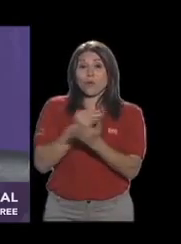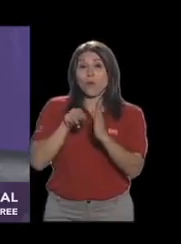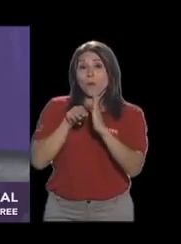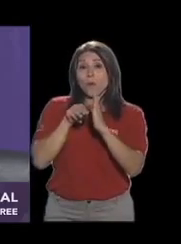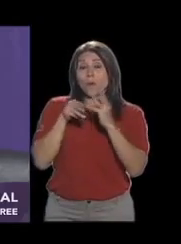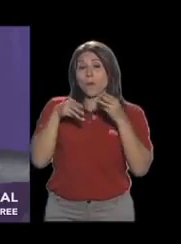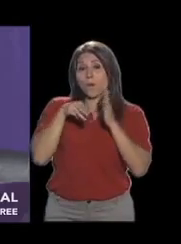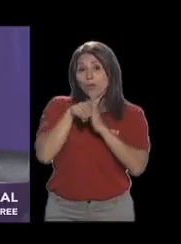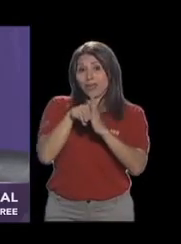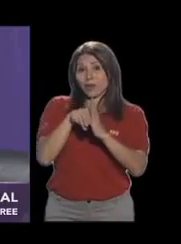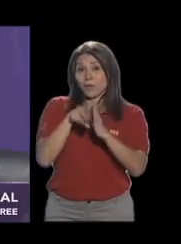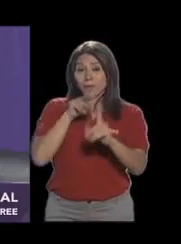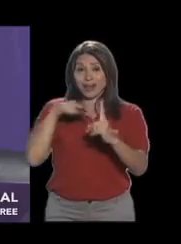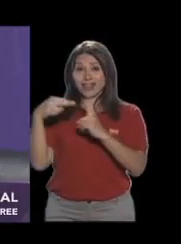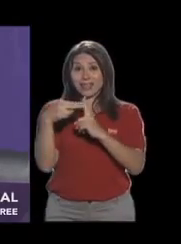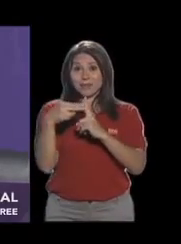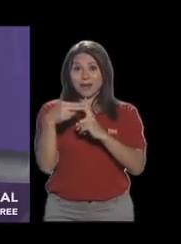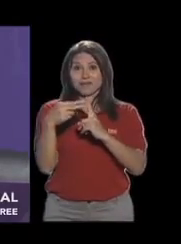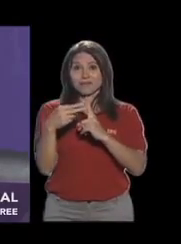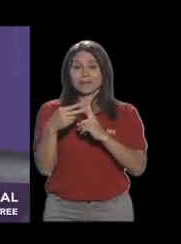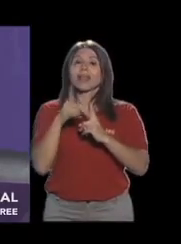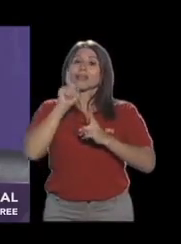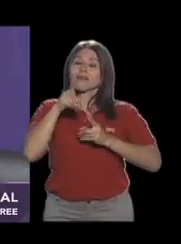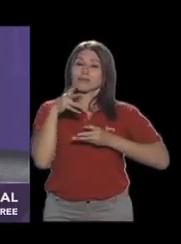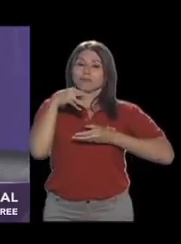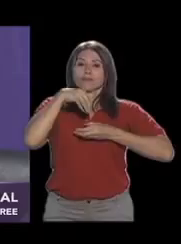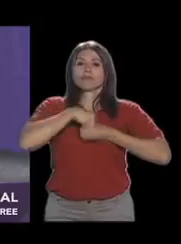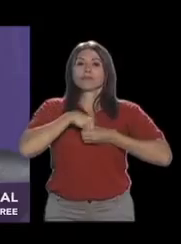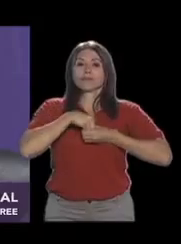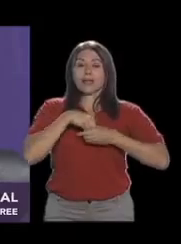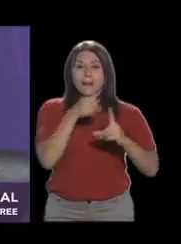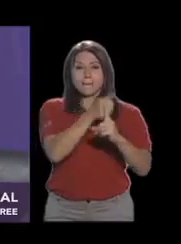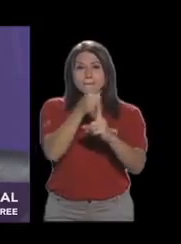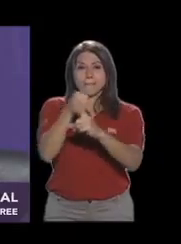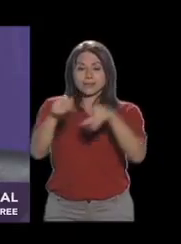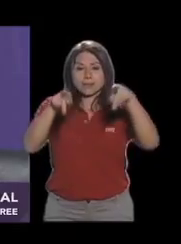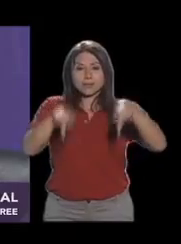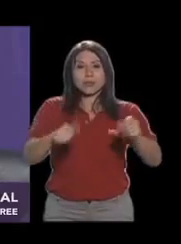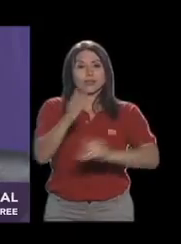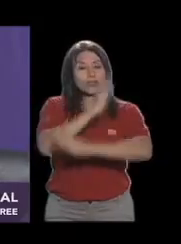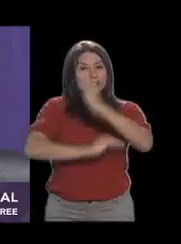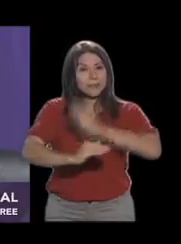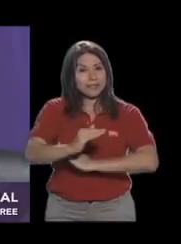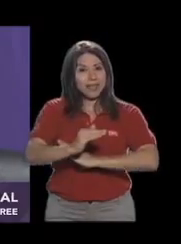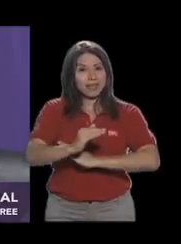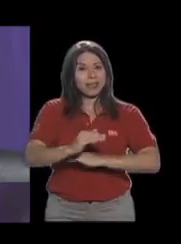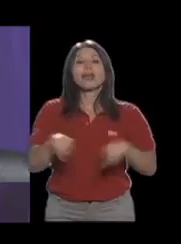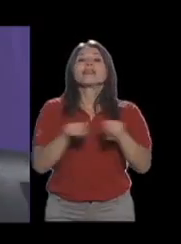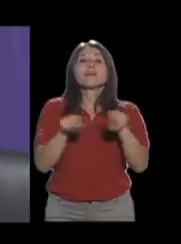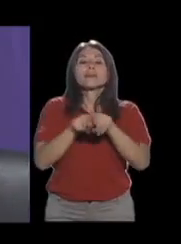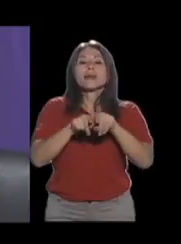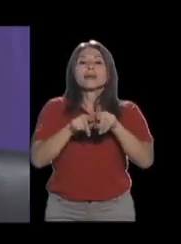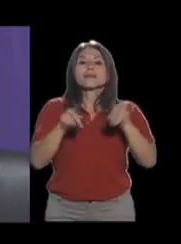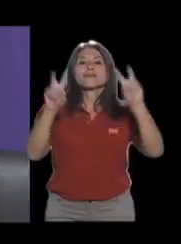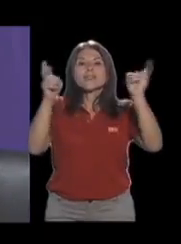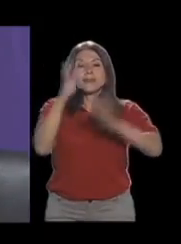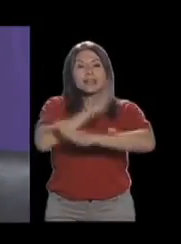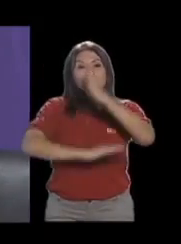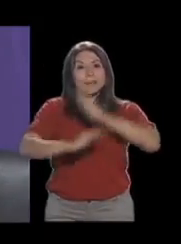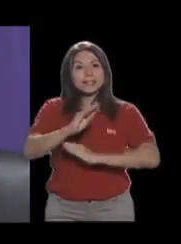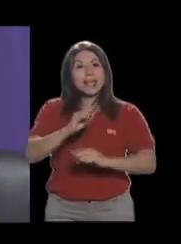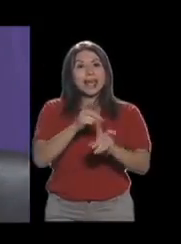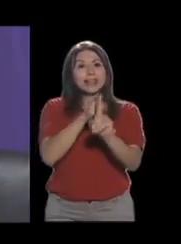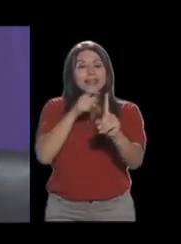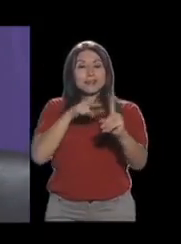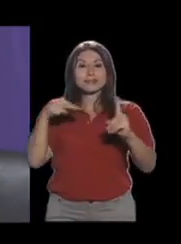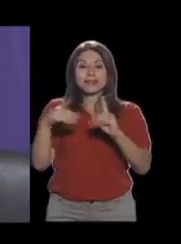con discapacidad y de abordaje de la discapacidad, de los derechos humanos, donde hace hincapié en que los niños